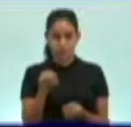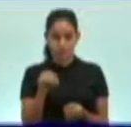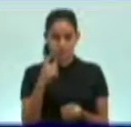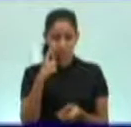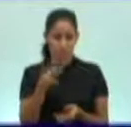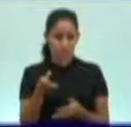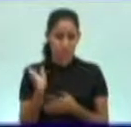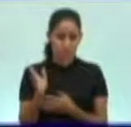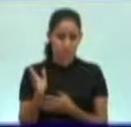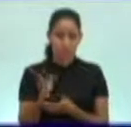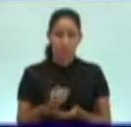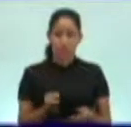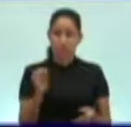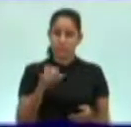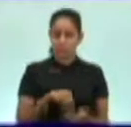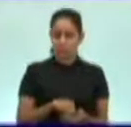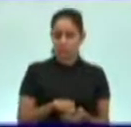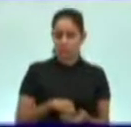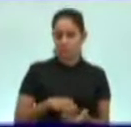se establece como